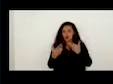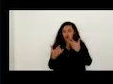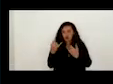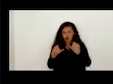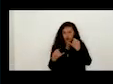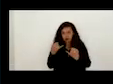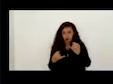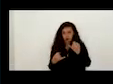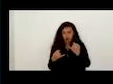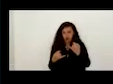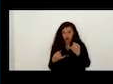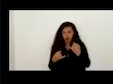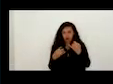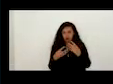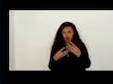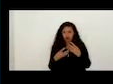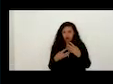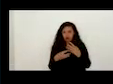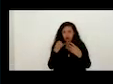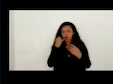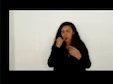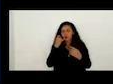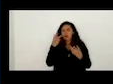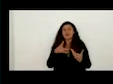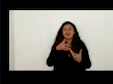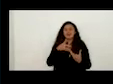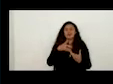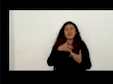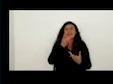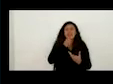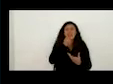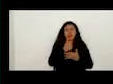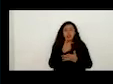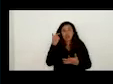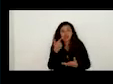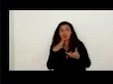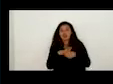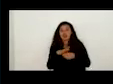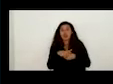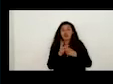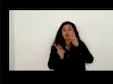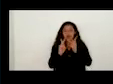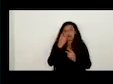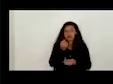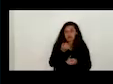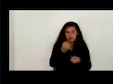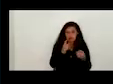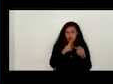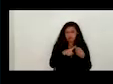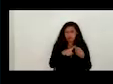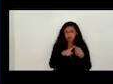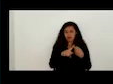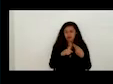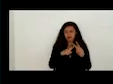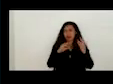grasa, azúcares, grasa y azúcares y muy pocos vegetales. Obviamente este jugo pues, nos